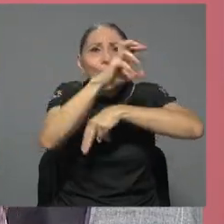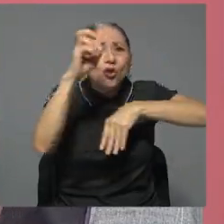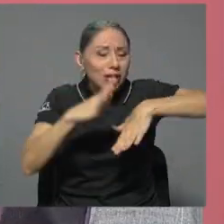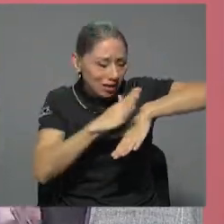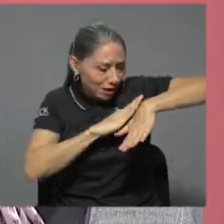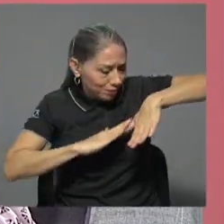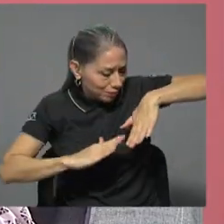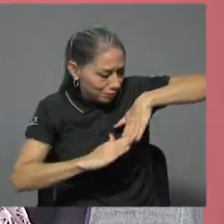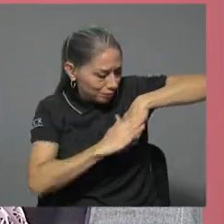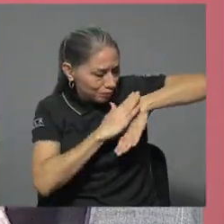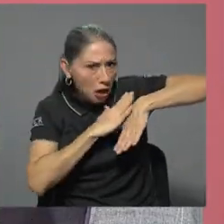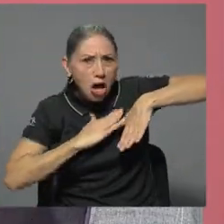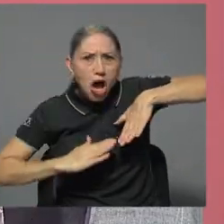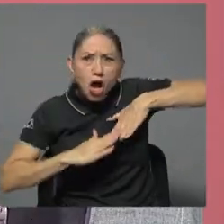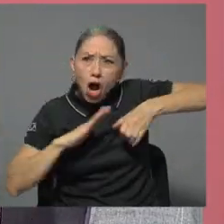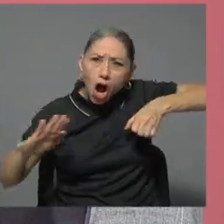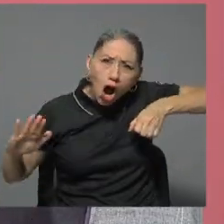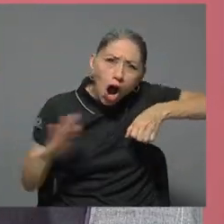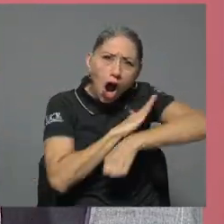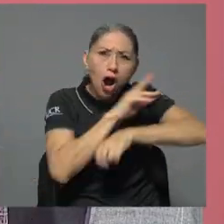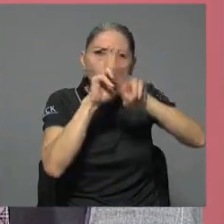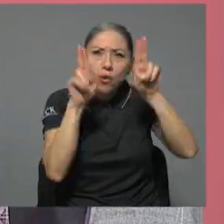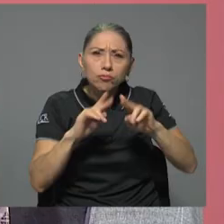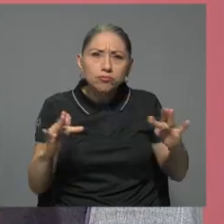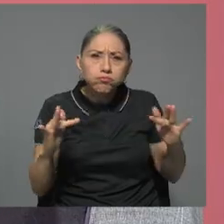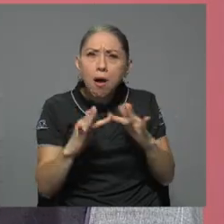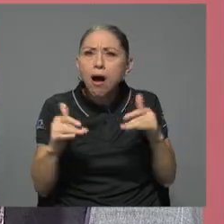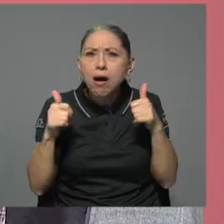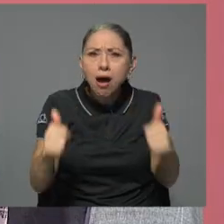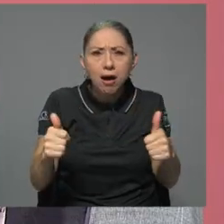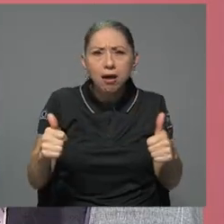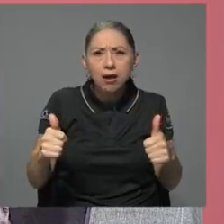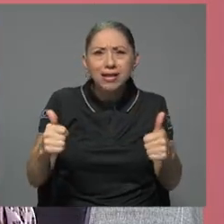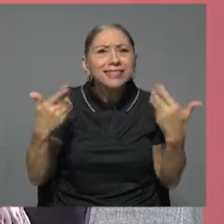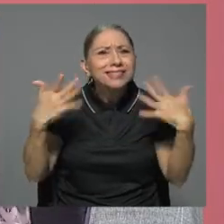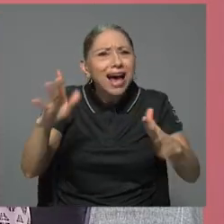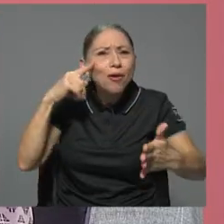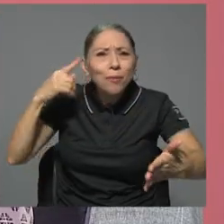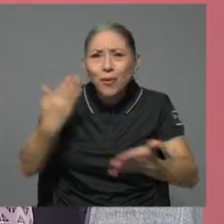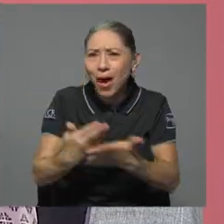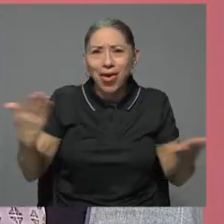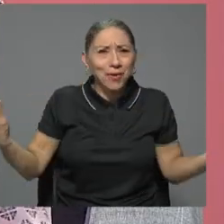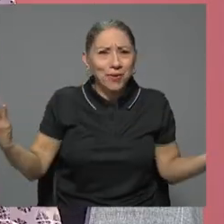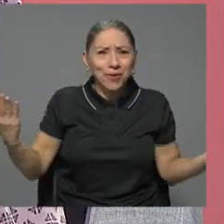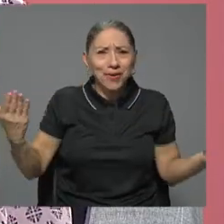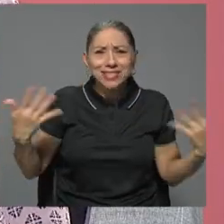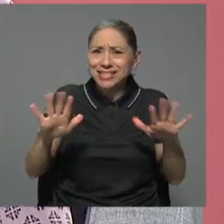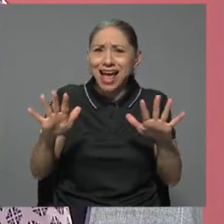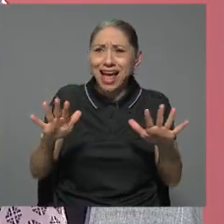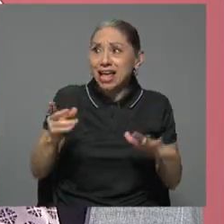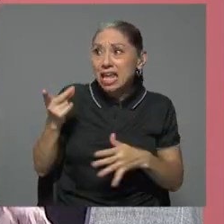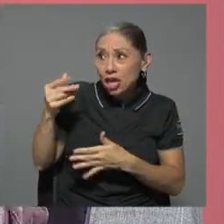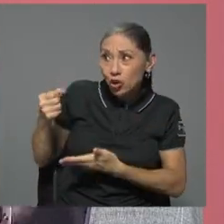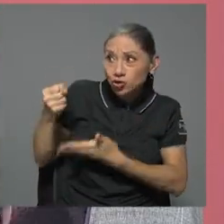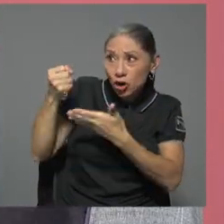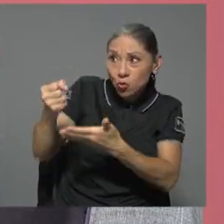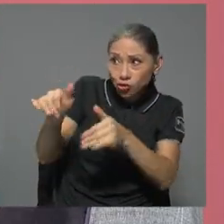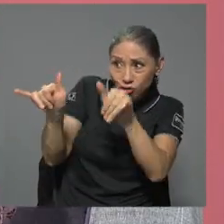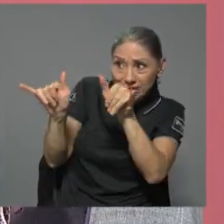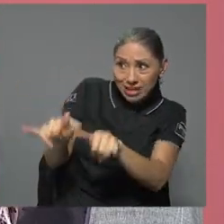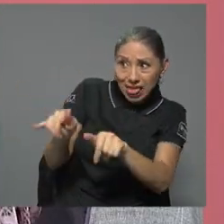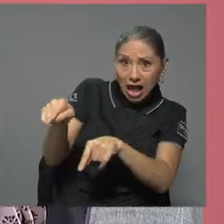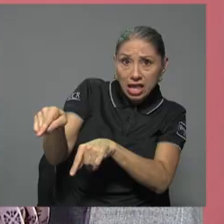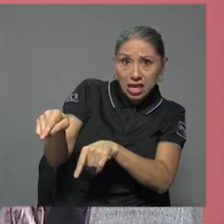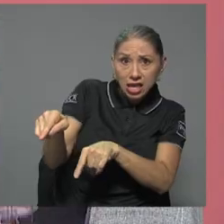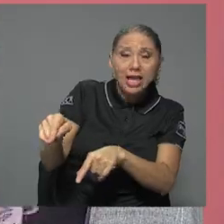chau o sea y ya lo han probado y que no es que los recursos están por supuesto pero entonces en lugar